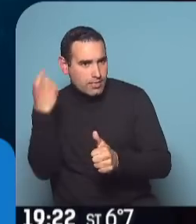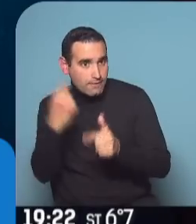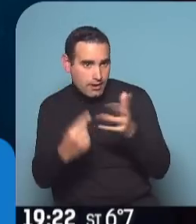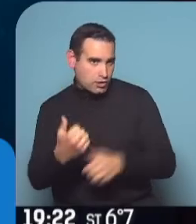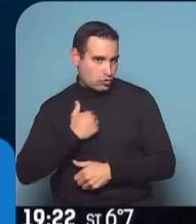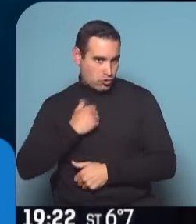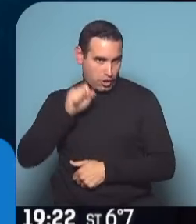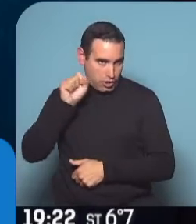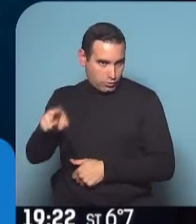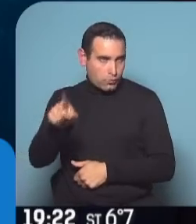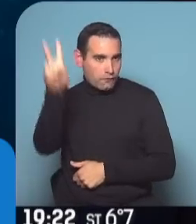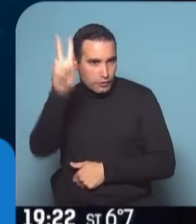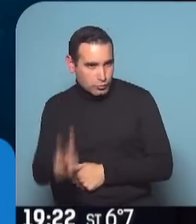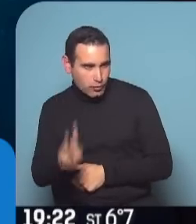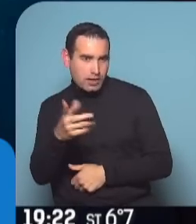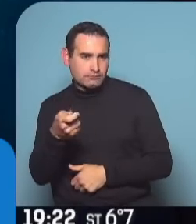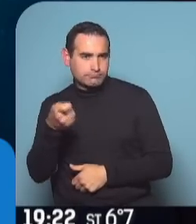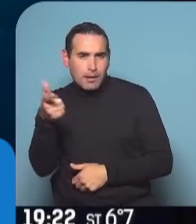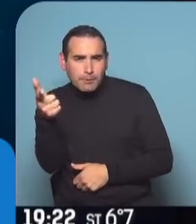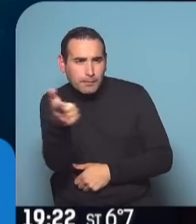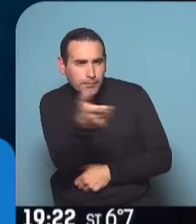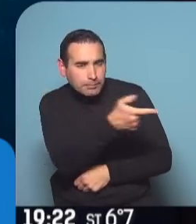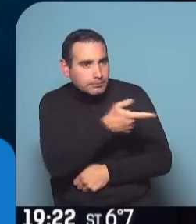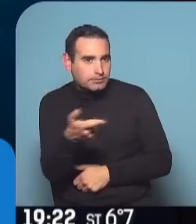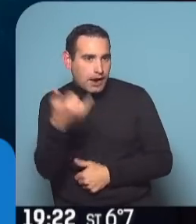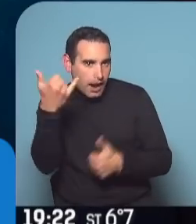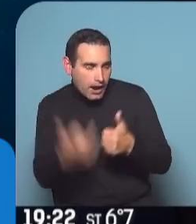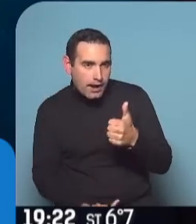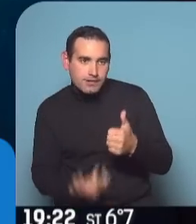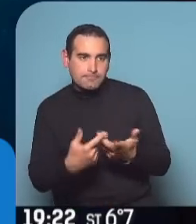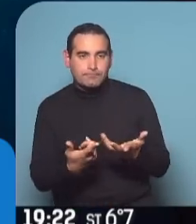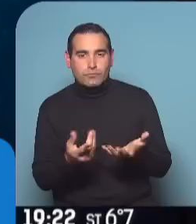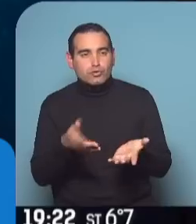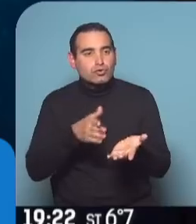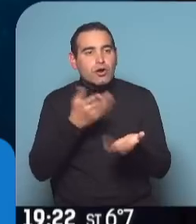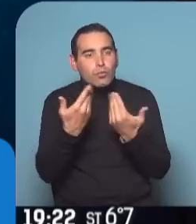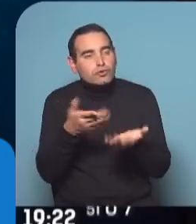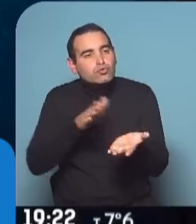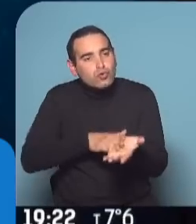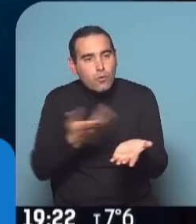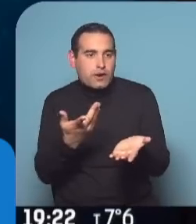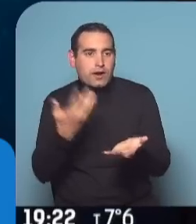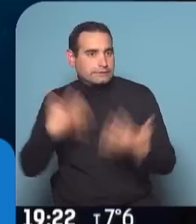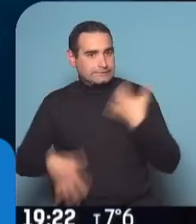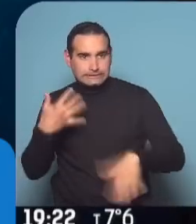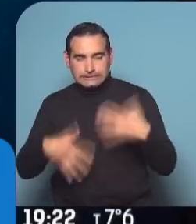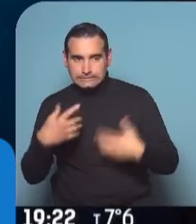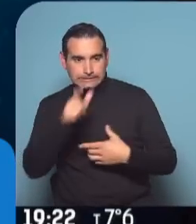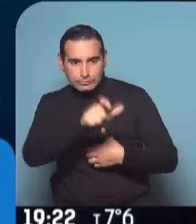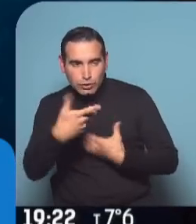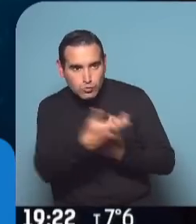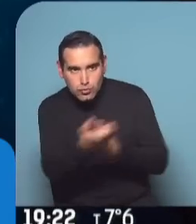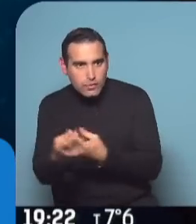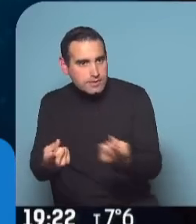de seguridad, los casos de ejecuciones extrajudiciales que mencionaban, habla sobre la emergencia humanitaria, habla